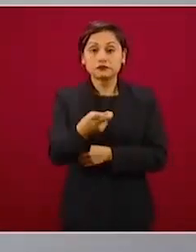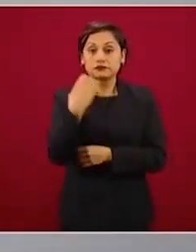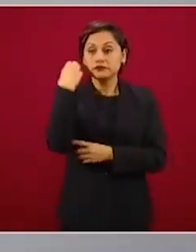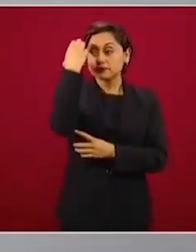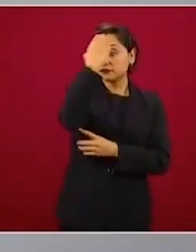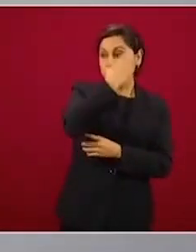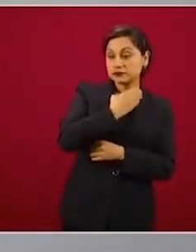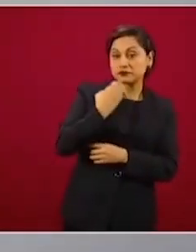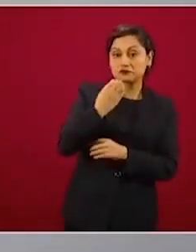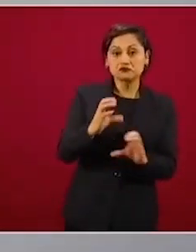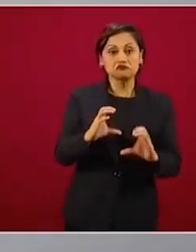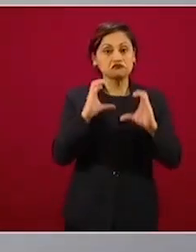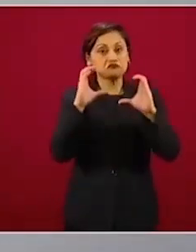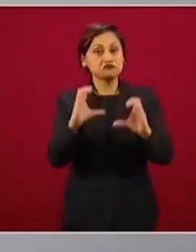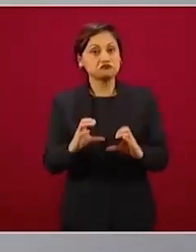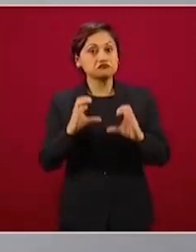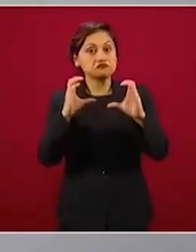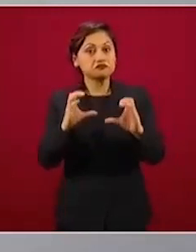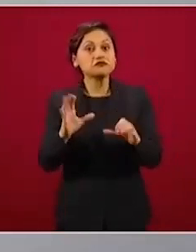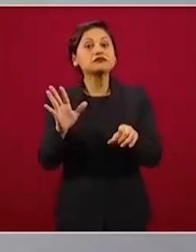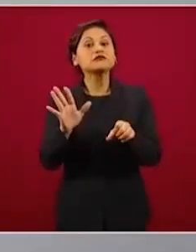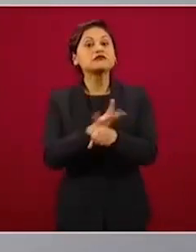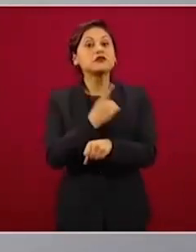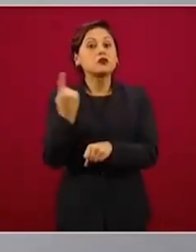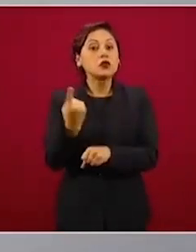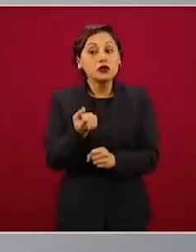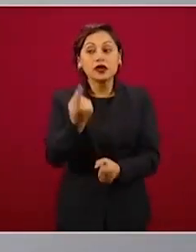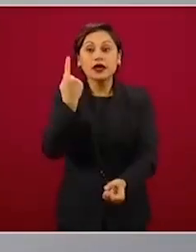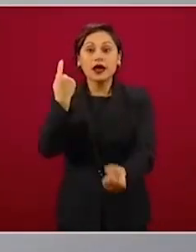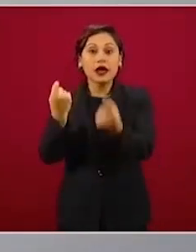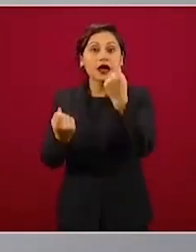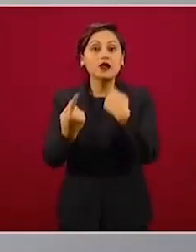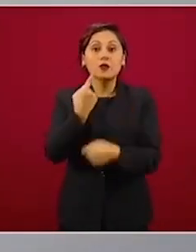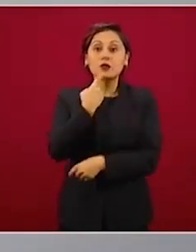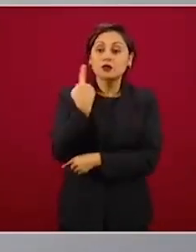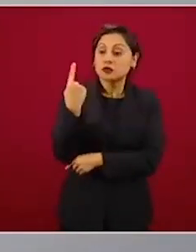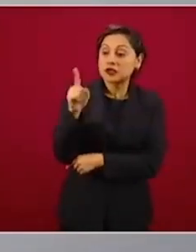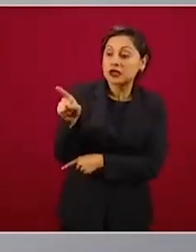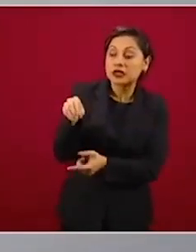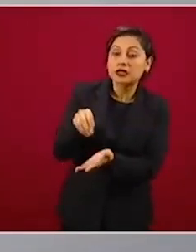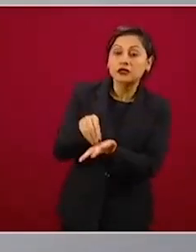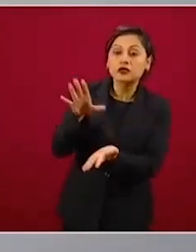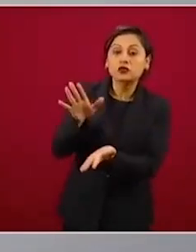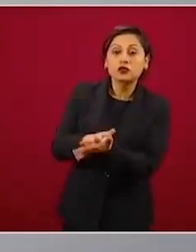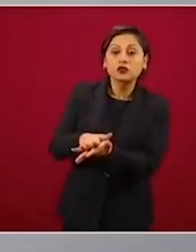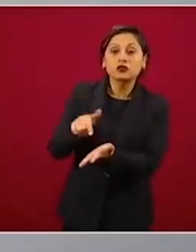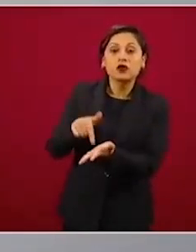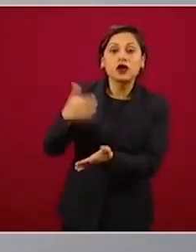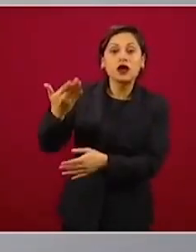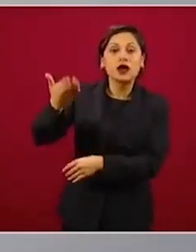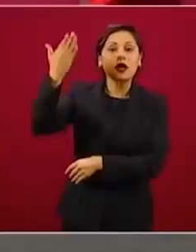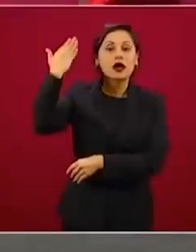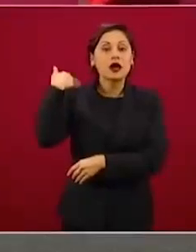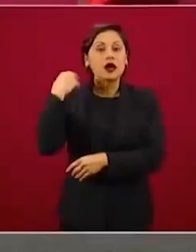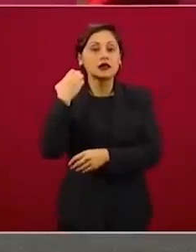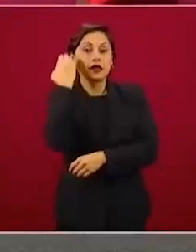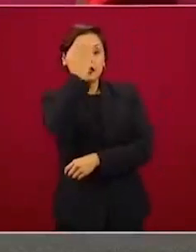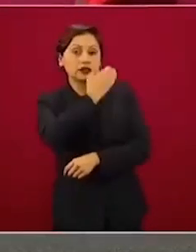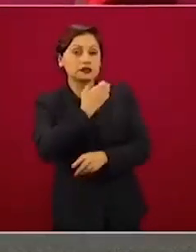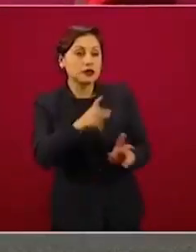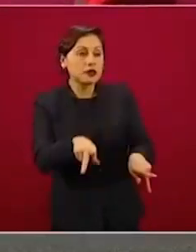porque hay denuncias de que se vendía el examen.